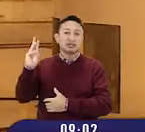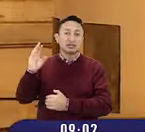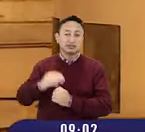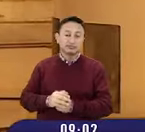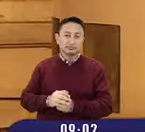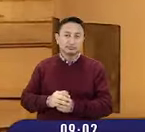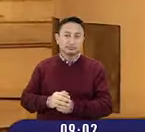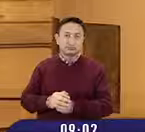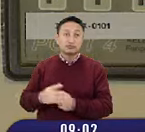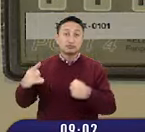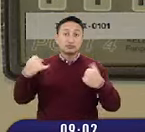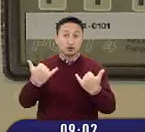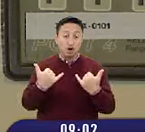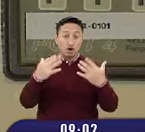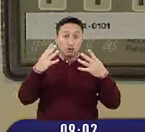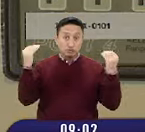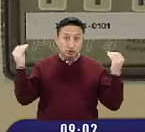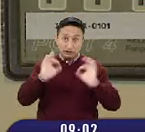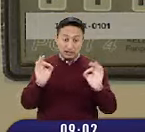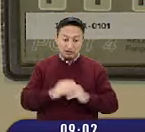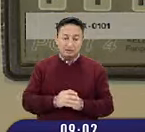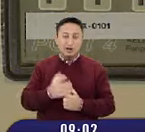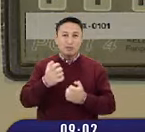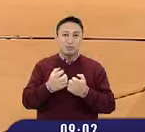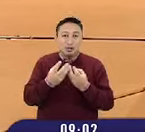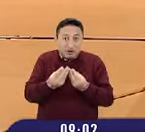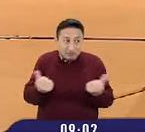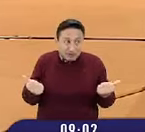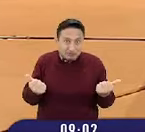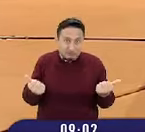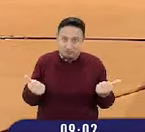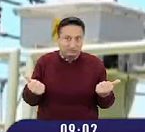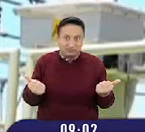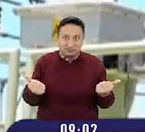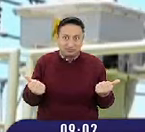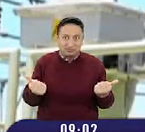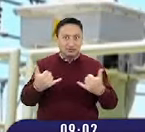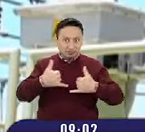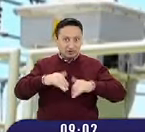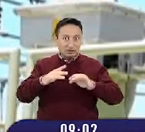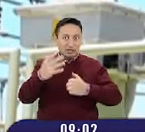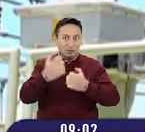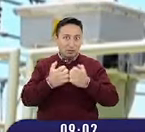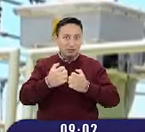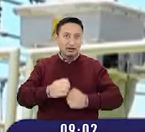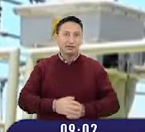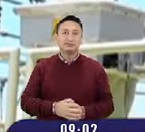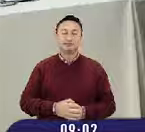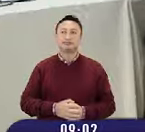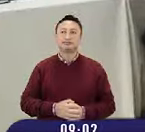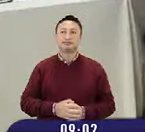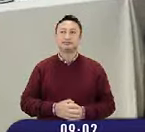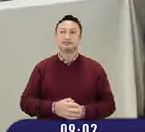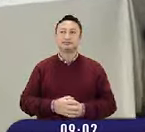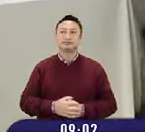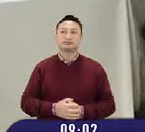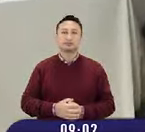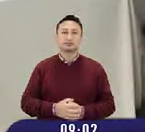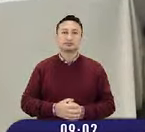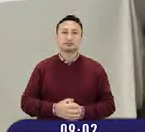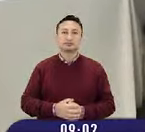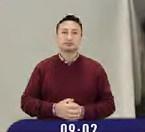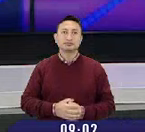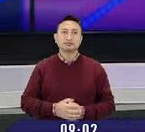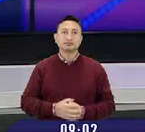existan cortes de energía por el momento no significa que la emergencia haya terminado, informó Héctor